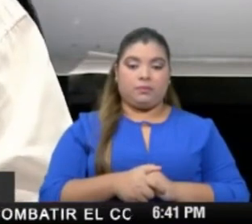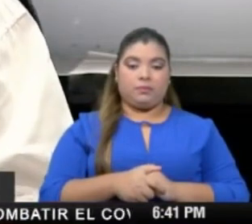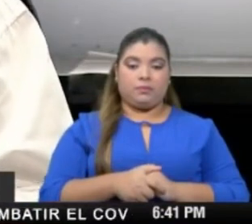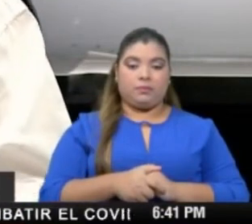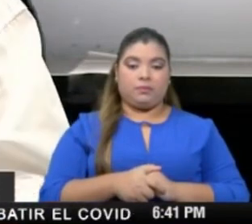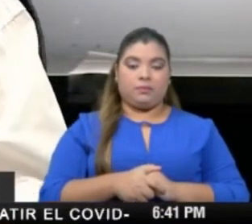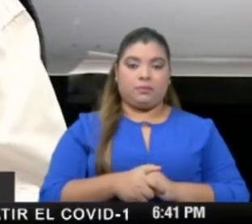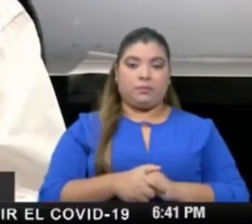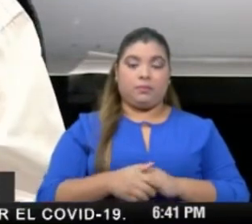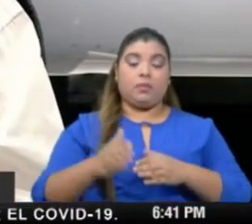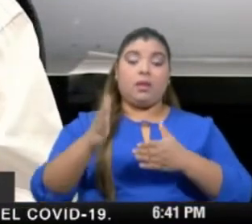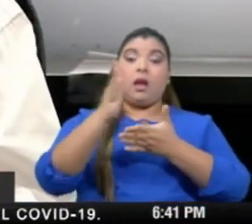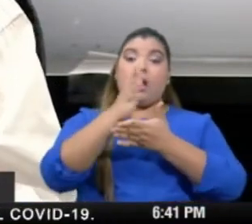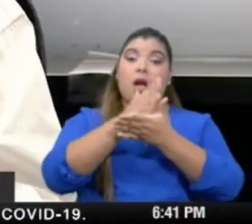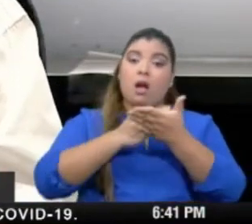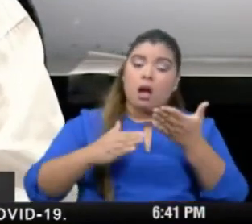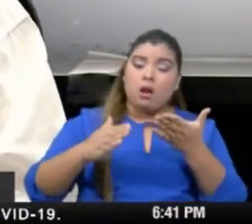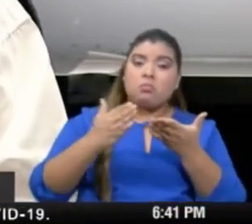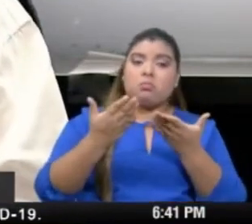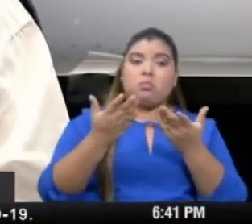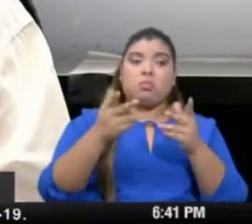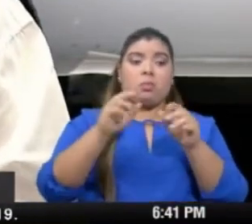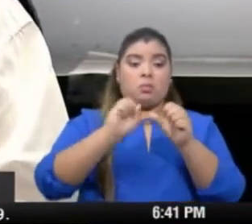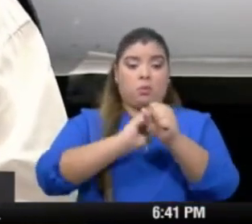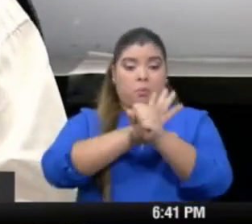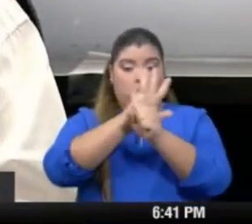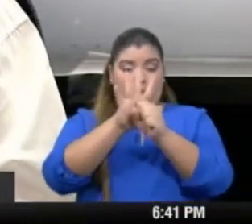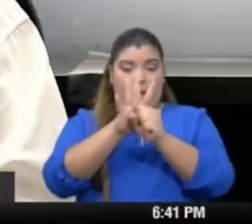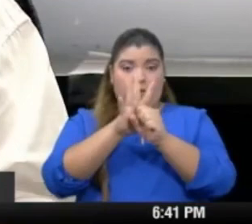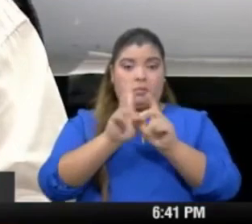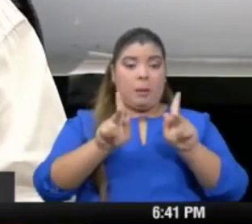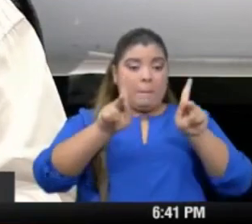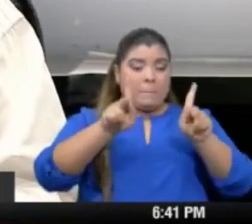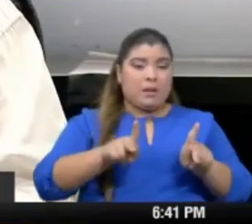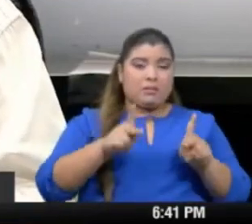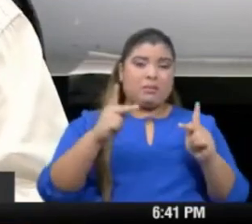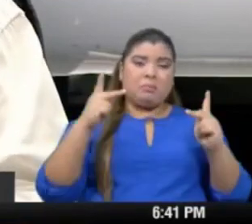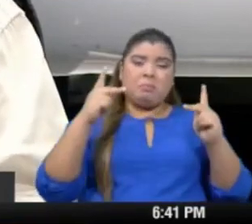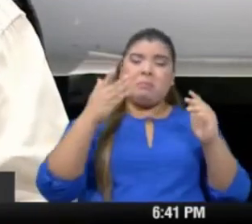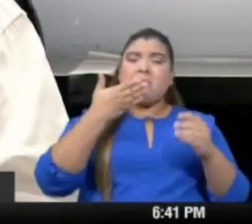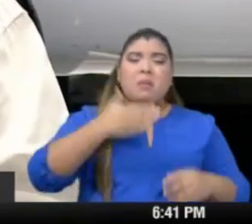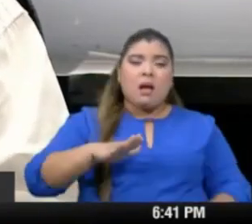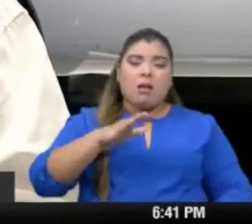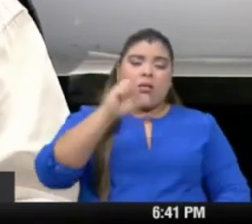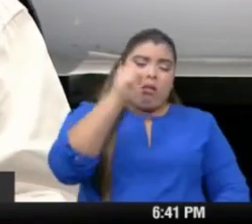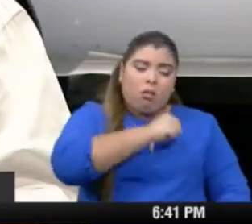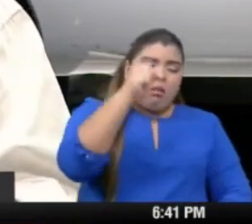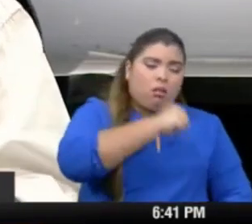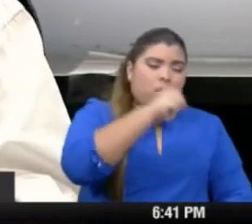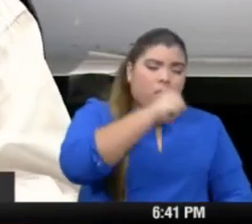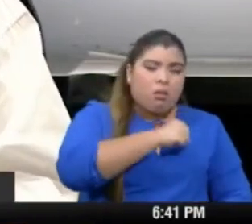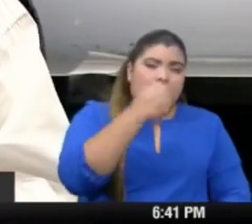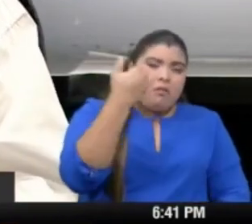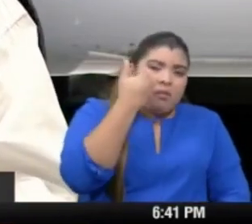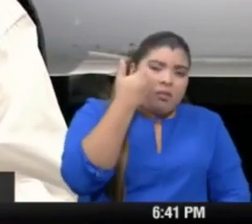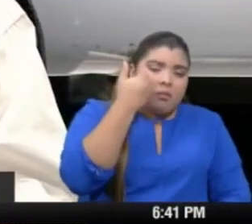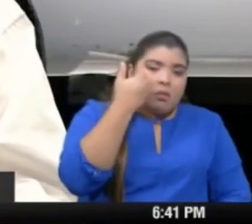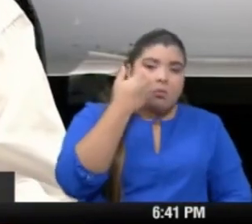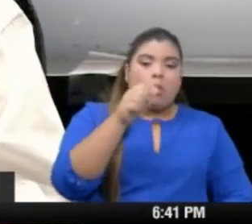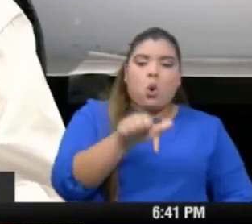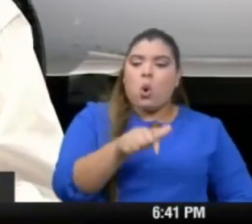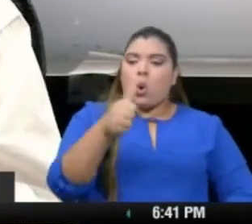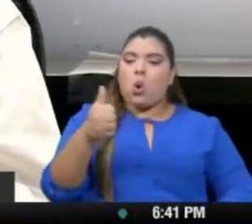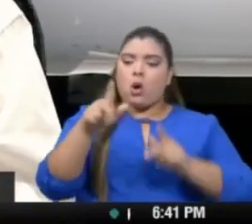desapercibido. Y lo que está ocasionando la muerte de estos pacientes es la